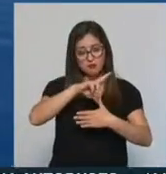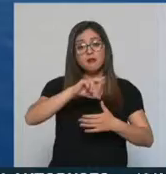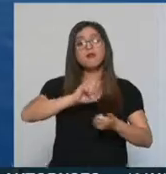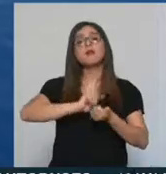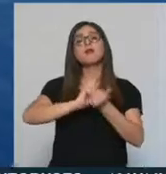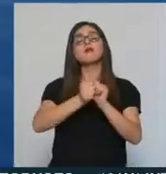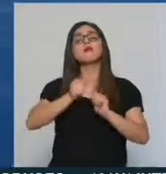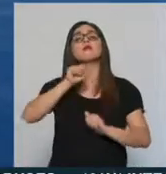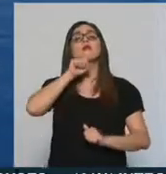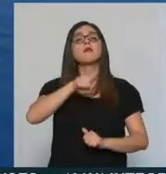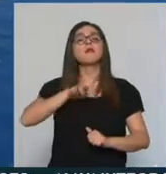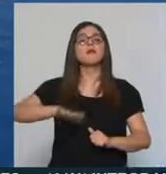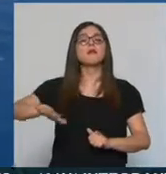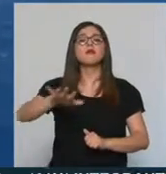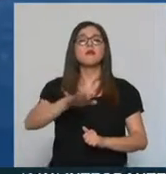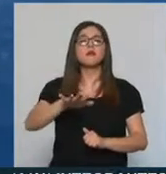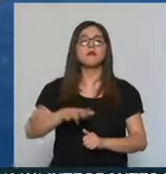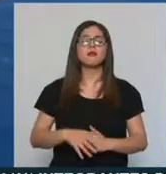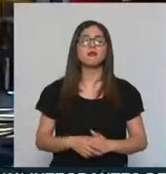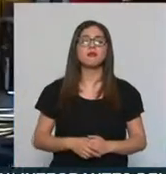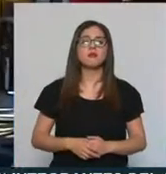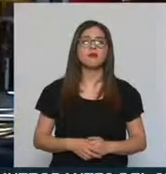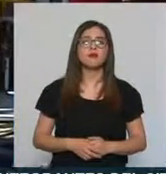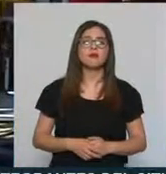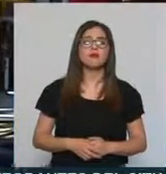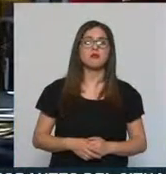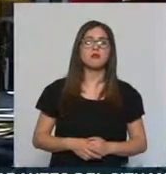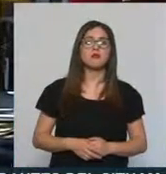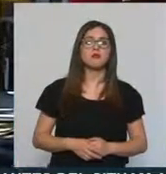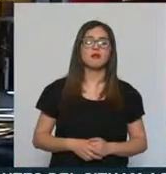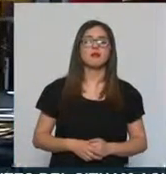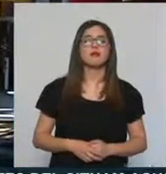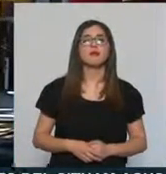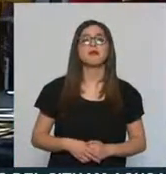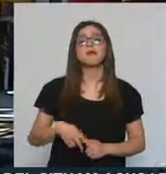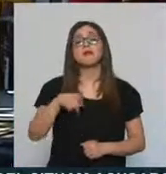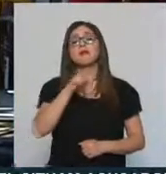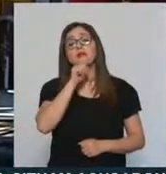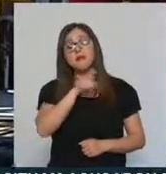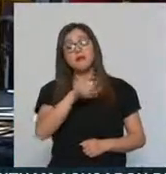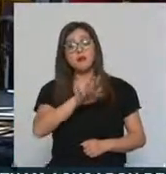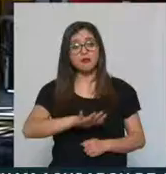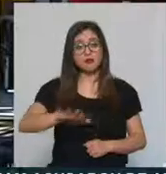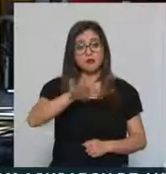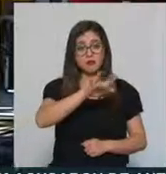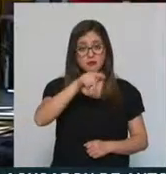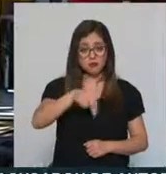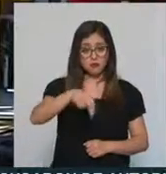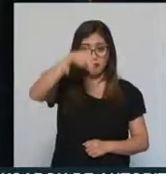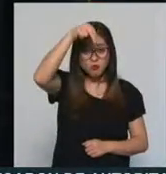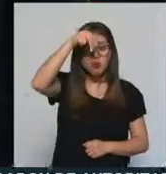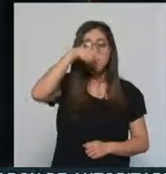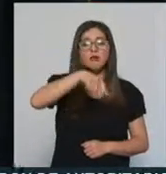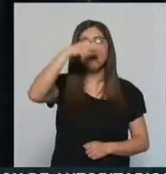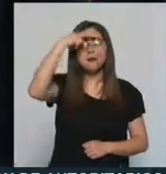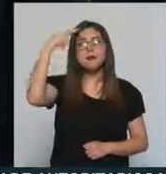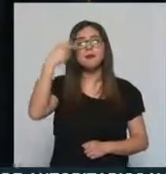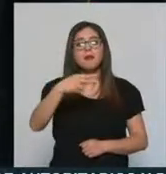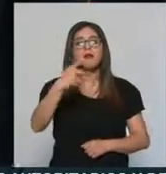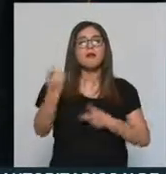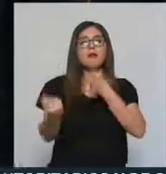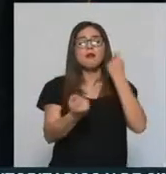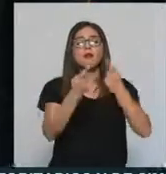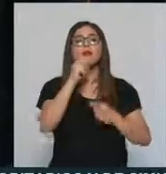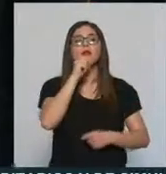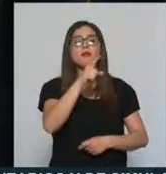llegado, en el caso de América del Norte, a México, han habido acusaciones hacia